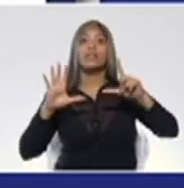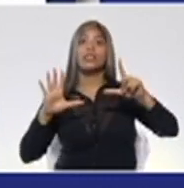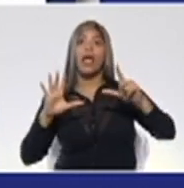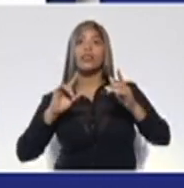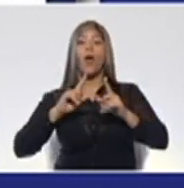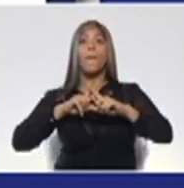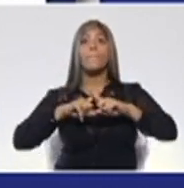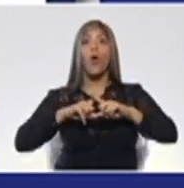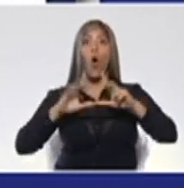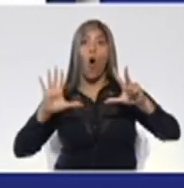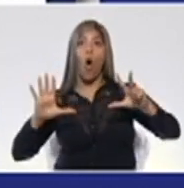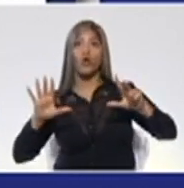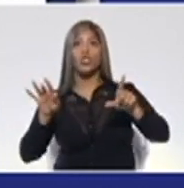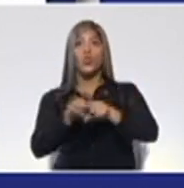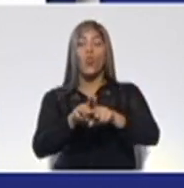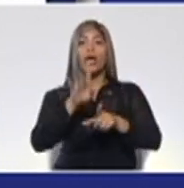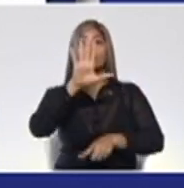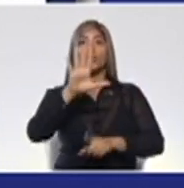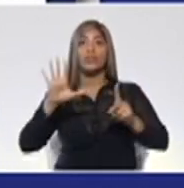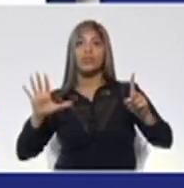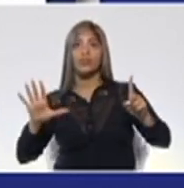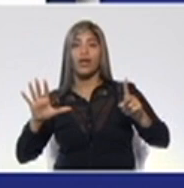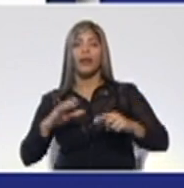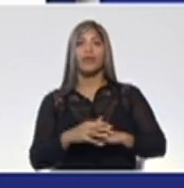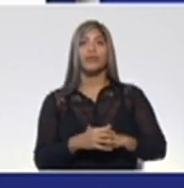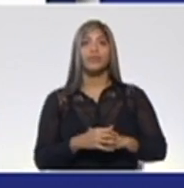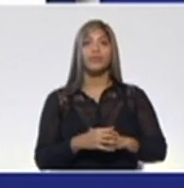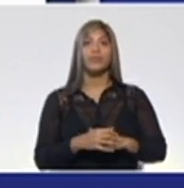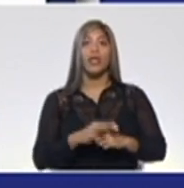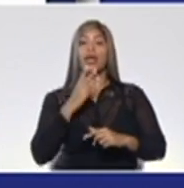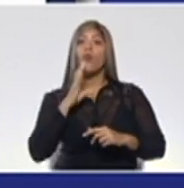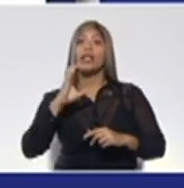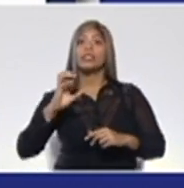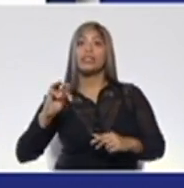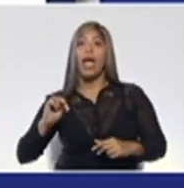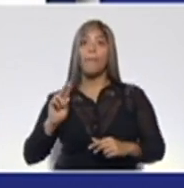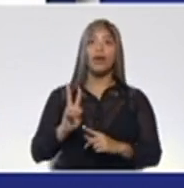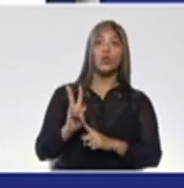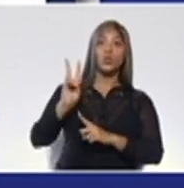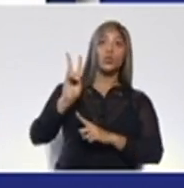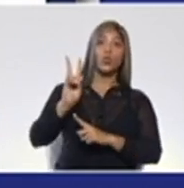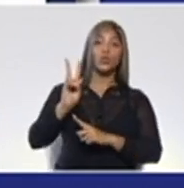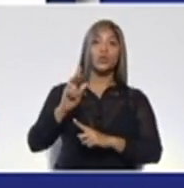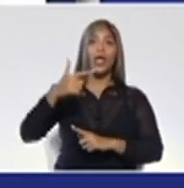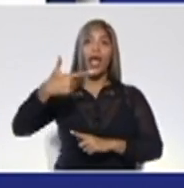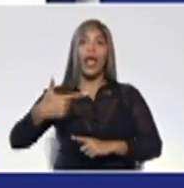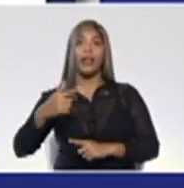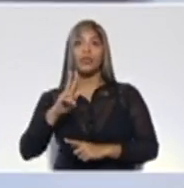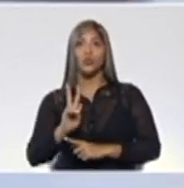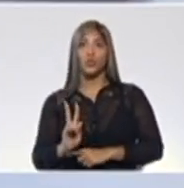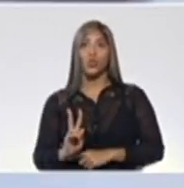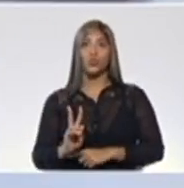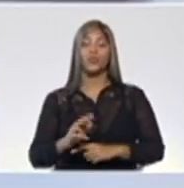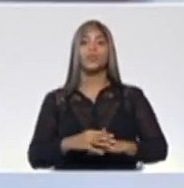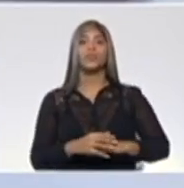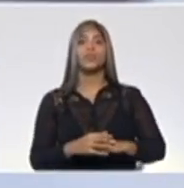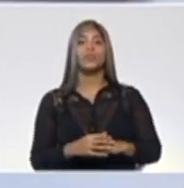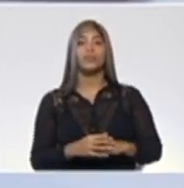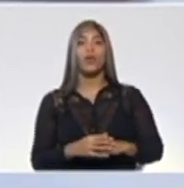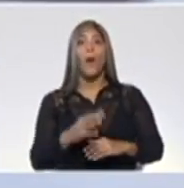8, 56, centímetro por centímetro, centímetro cuadrado, dividido entre 2. Al